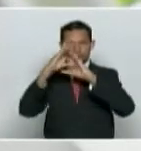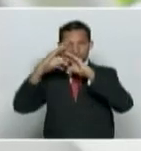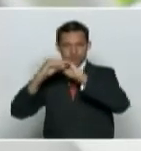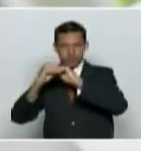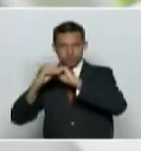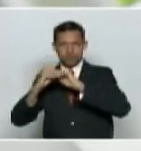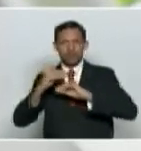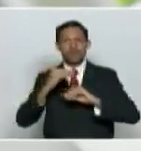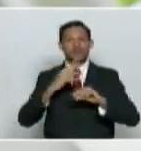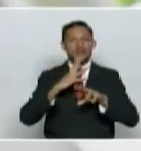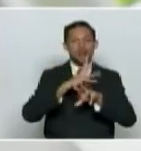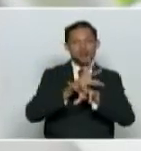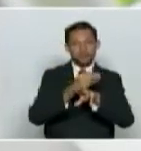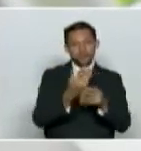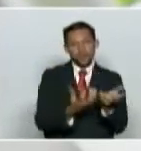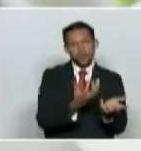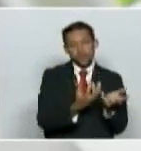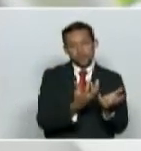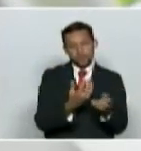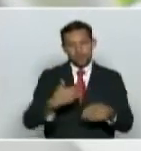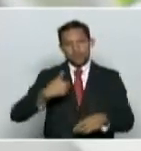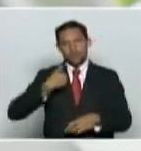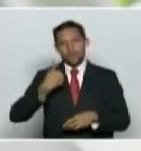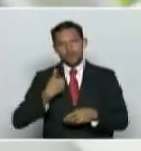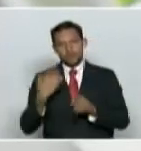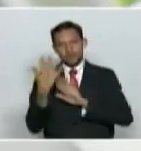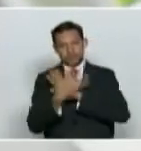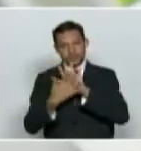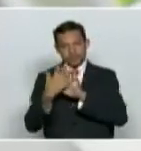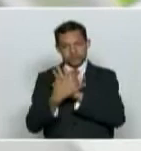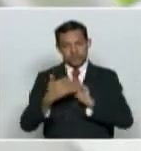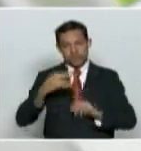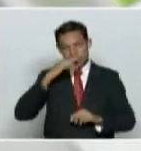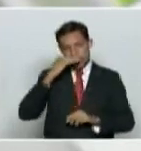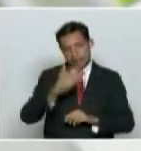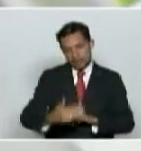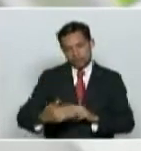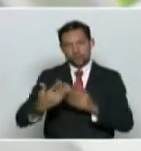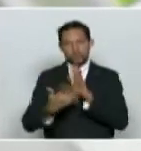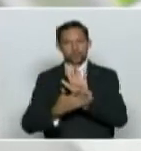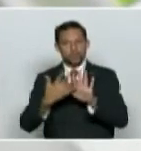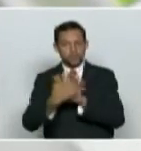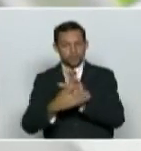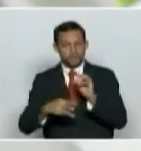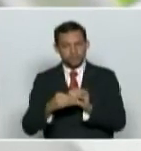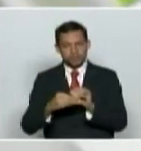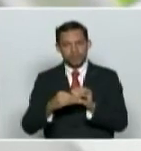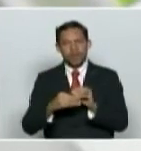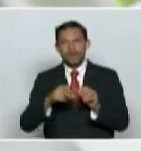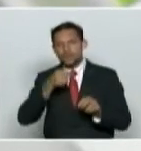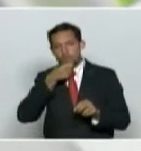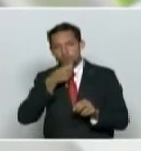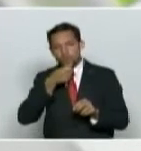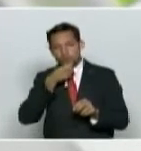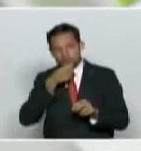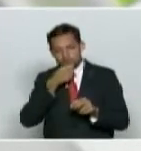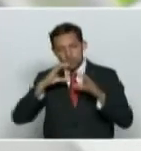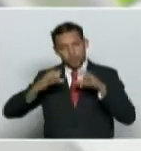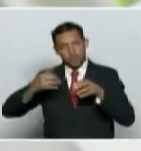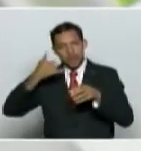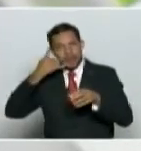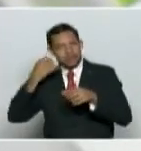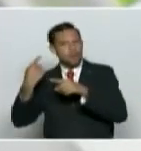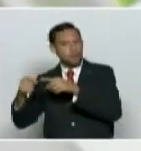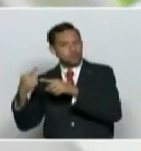franja manualidades y cocina, franja juvenil, franja infantil, franja de opinión, franja informativa. Otra de las